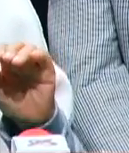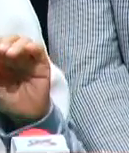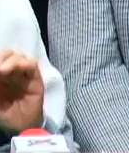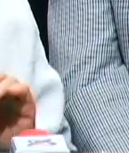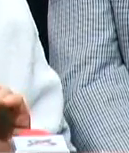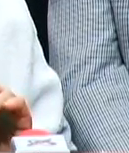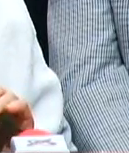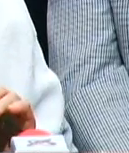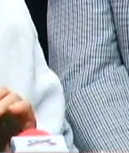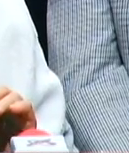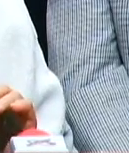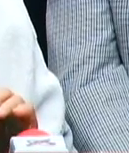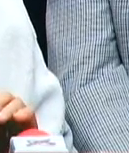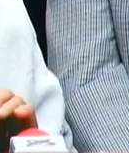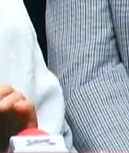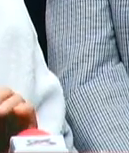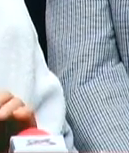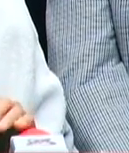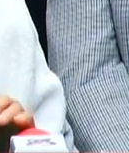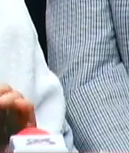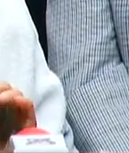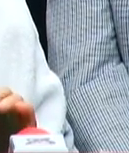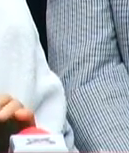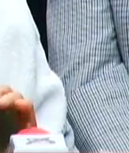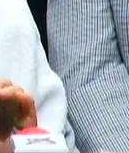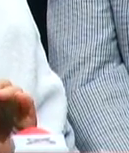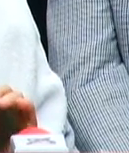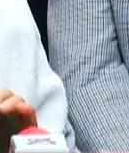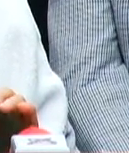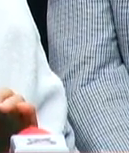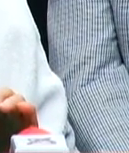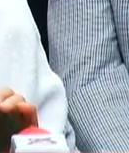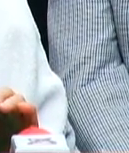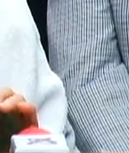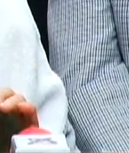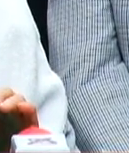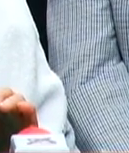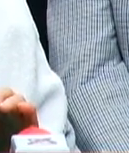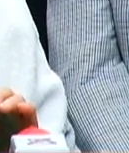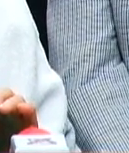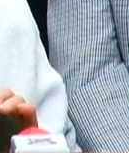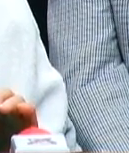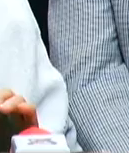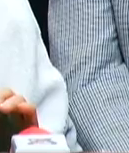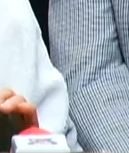para presentarse en el Encuentro Nacional de los Amantes del Teatro.